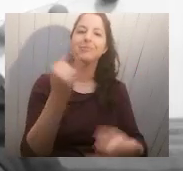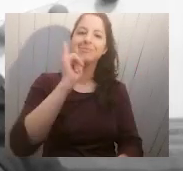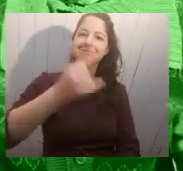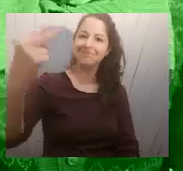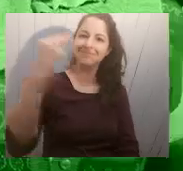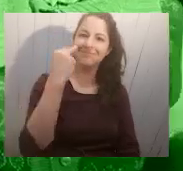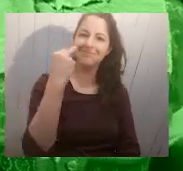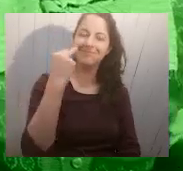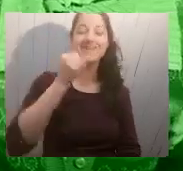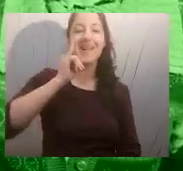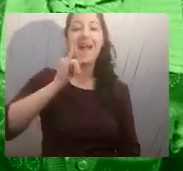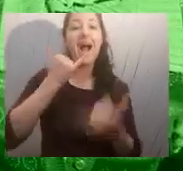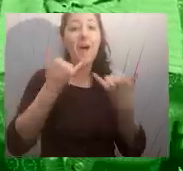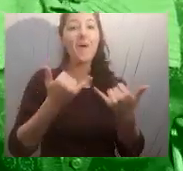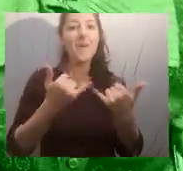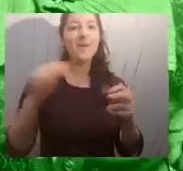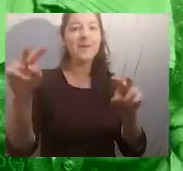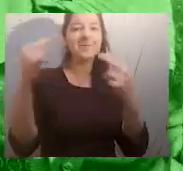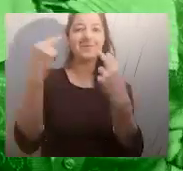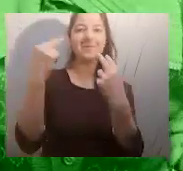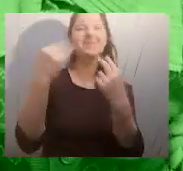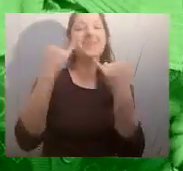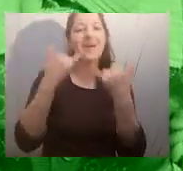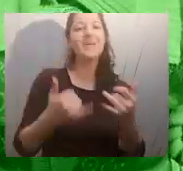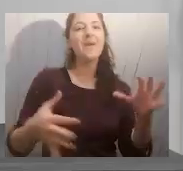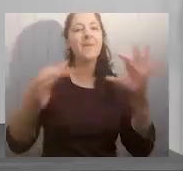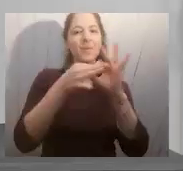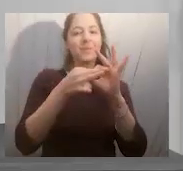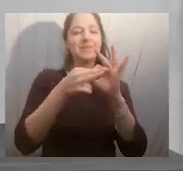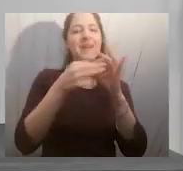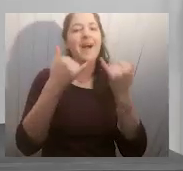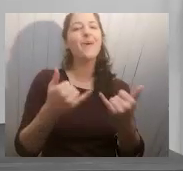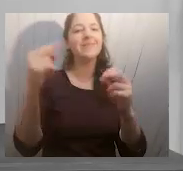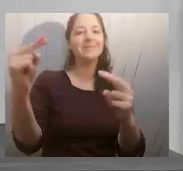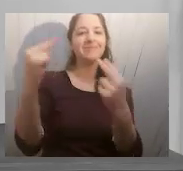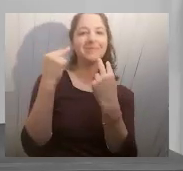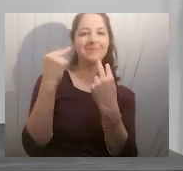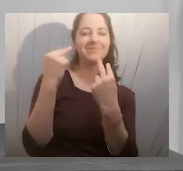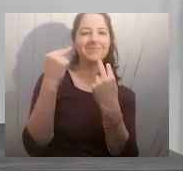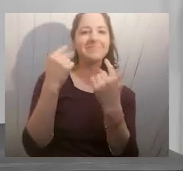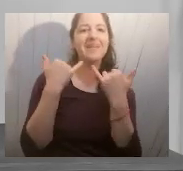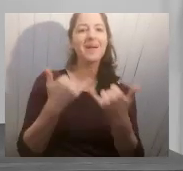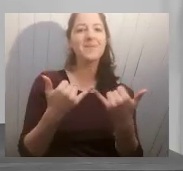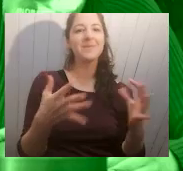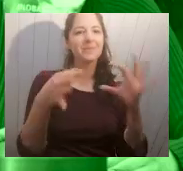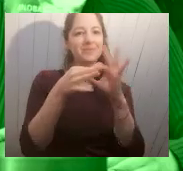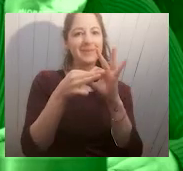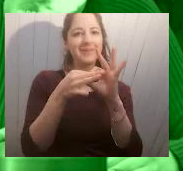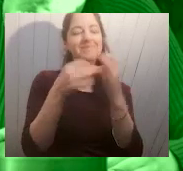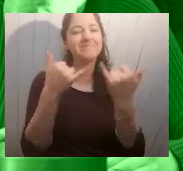ven. Ahora que estamos juntas, ahora que sí nos ven. Ahora que estamos juntas, ahora que sí nos